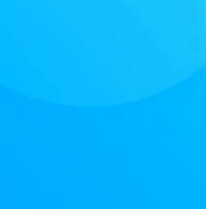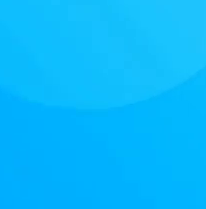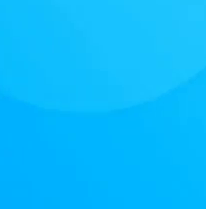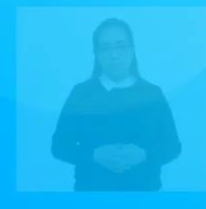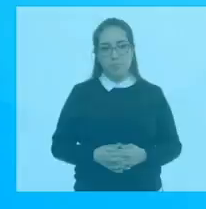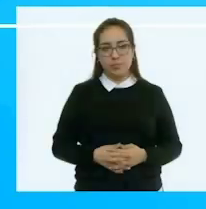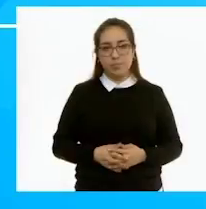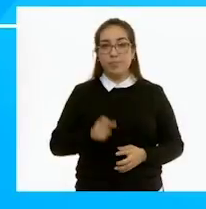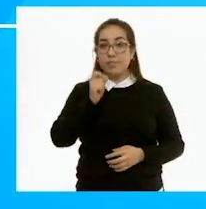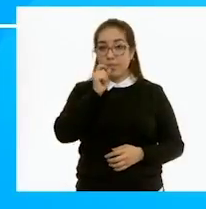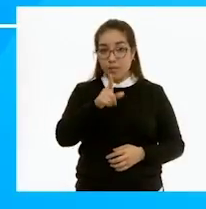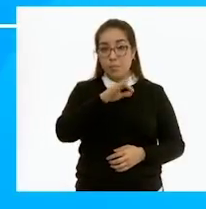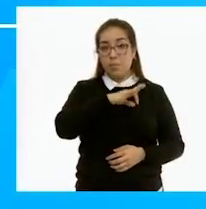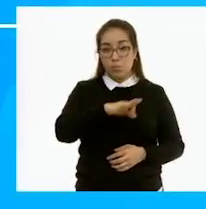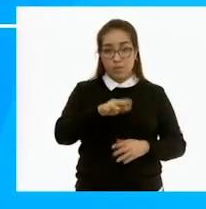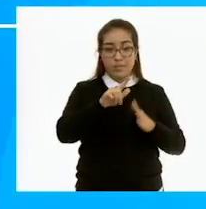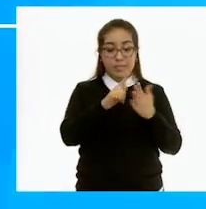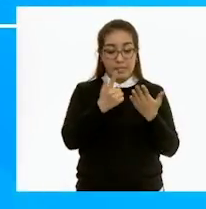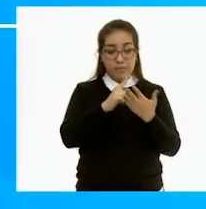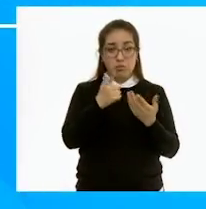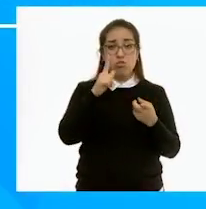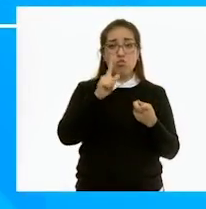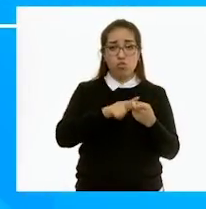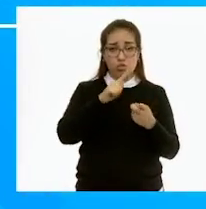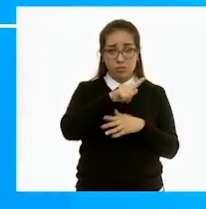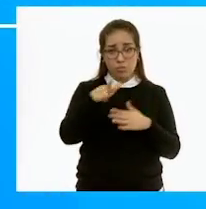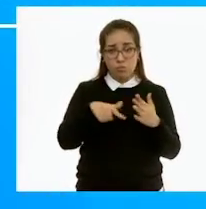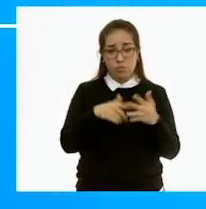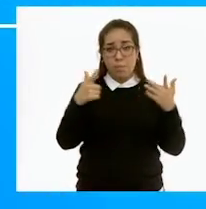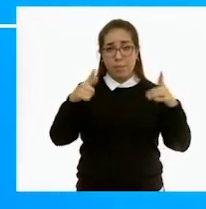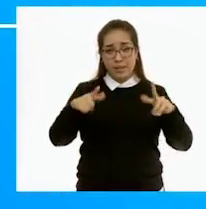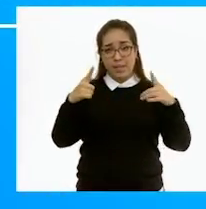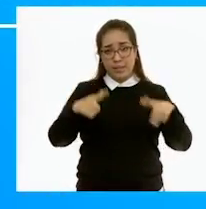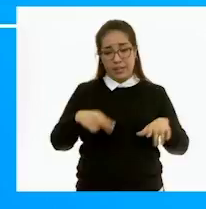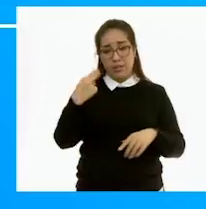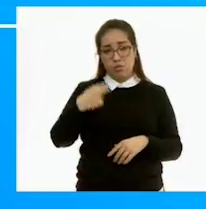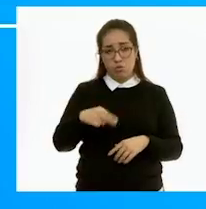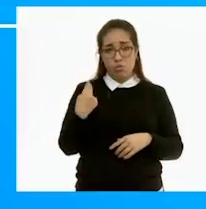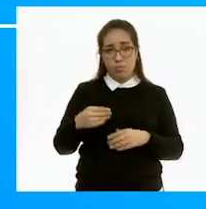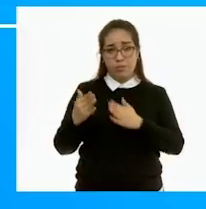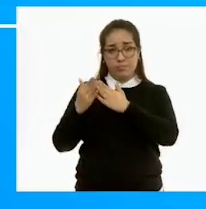También puedes encontrar los libros de texto en la página